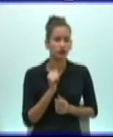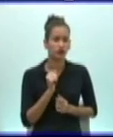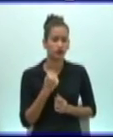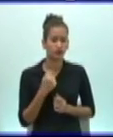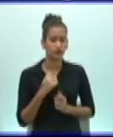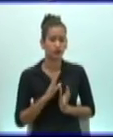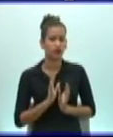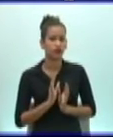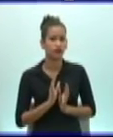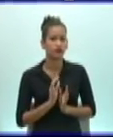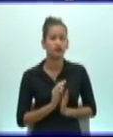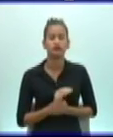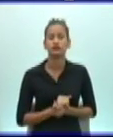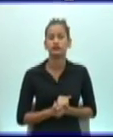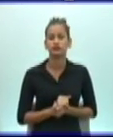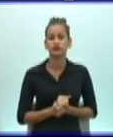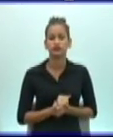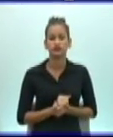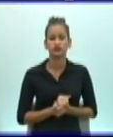mías.